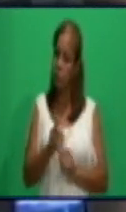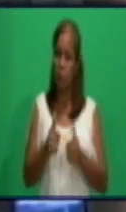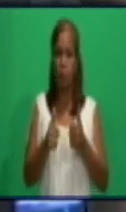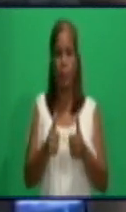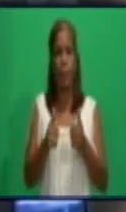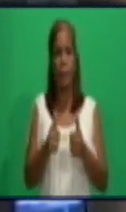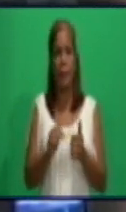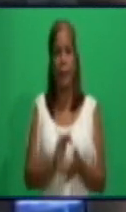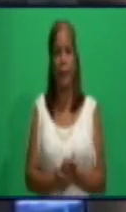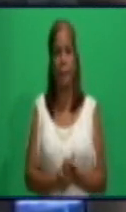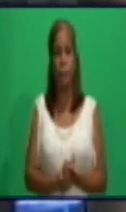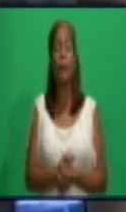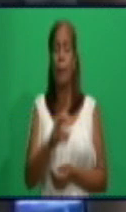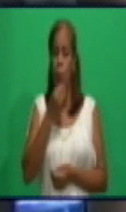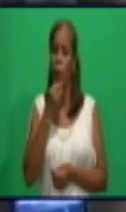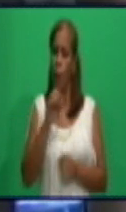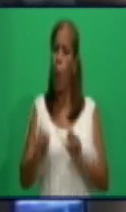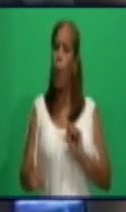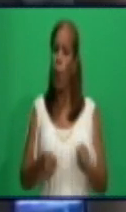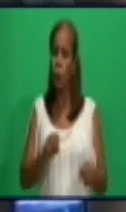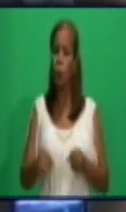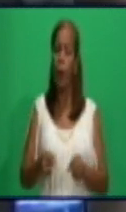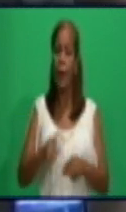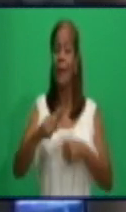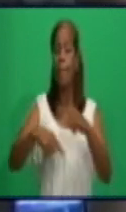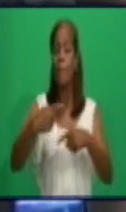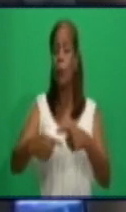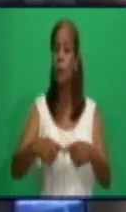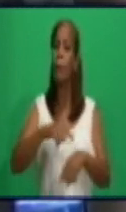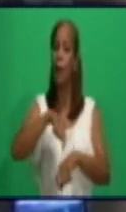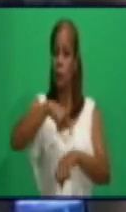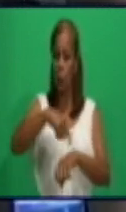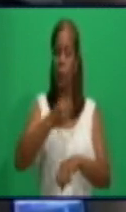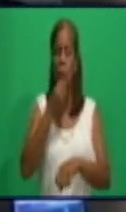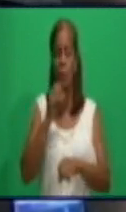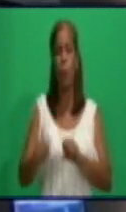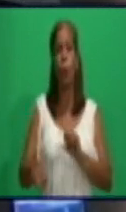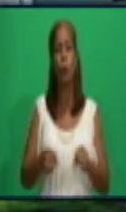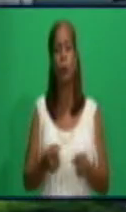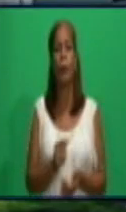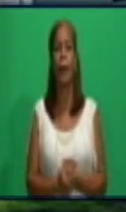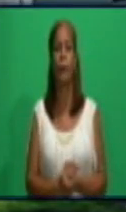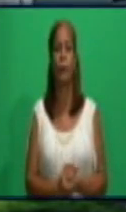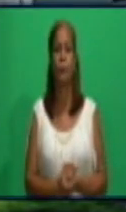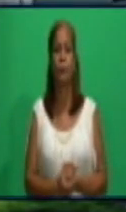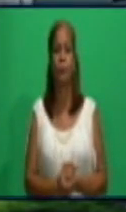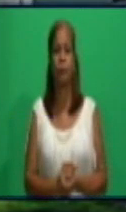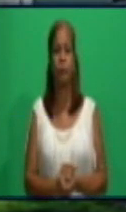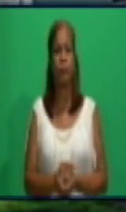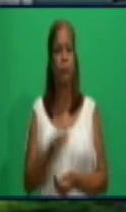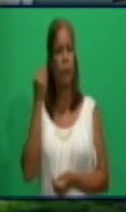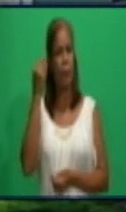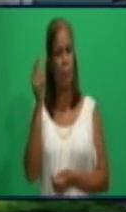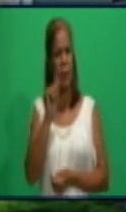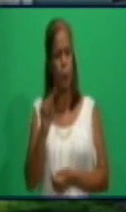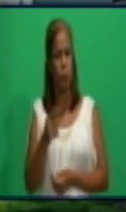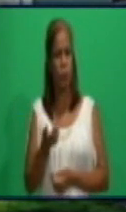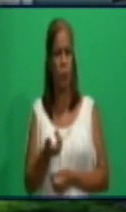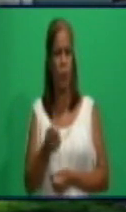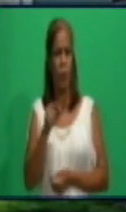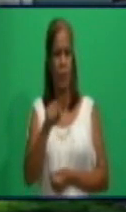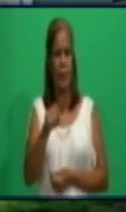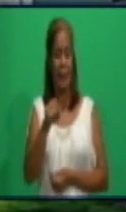poderlo controlar en las próximas horas. ¿Se ha dado, digamos, alguna situación en ese sitio